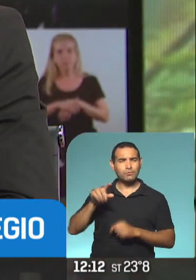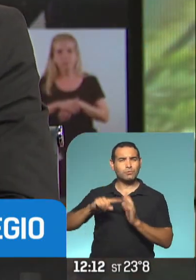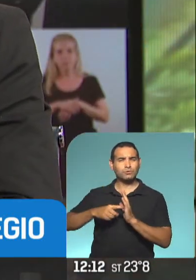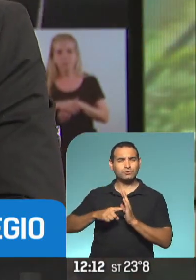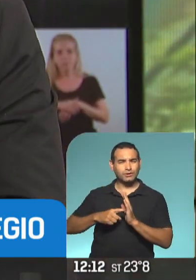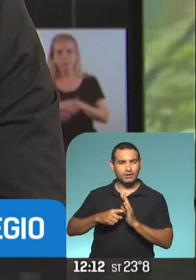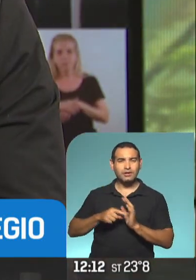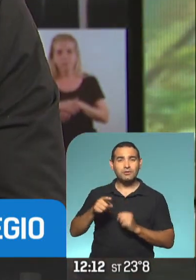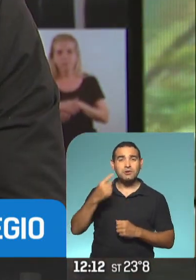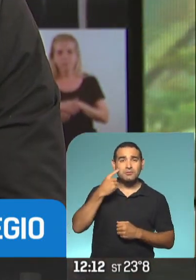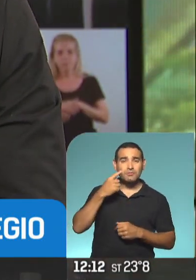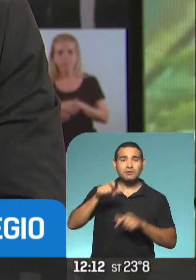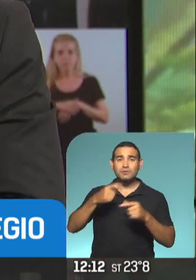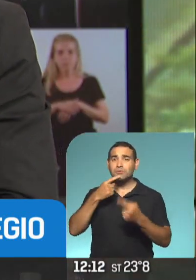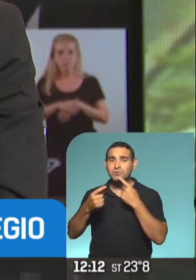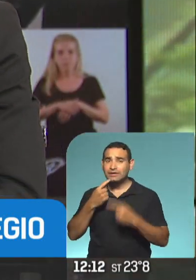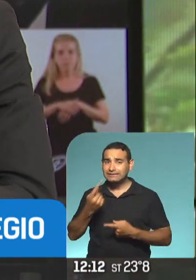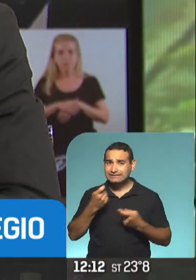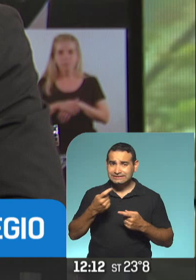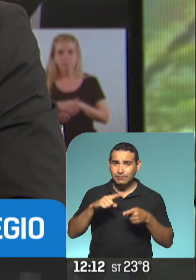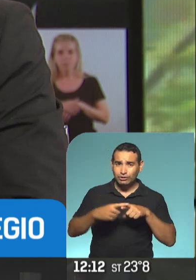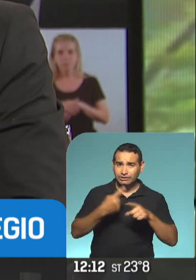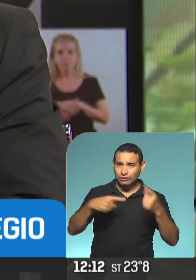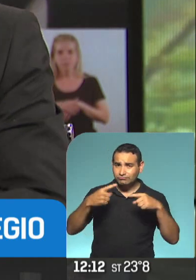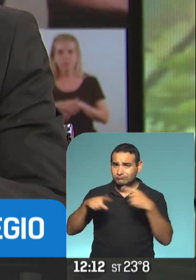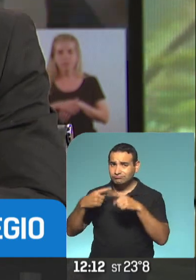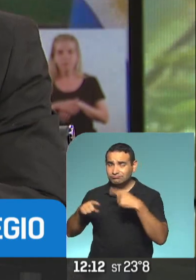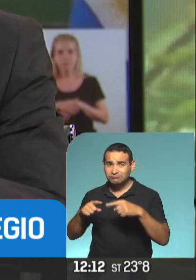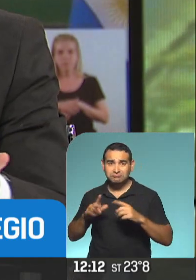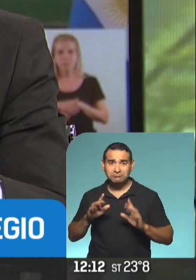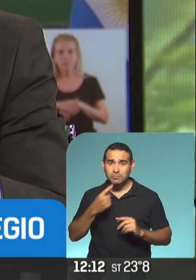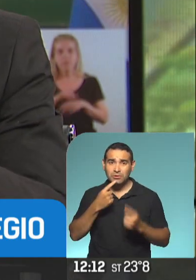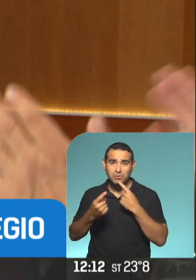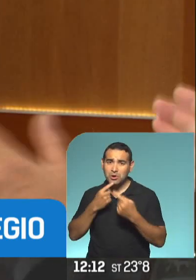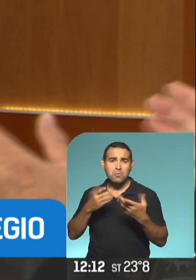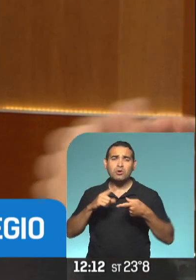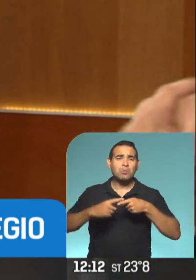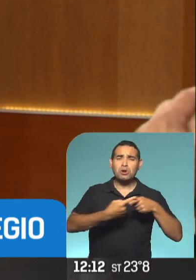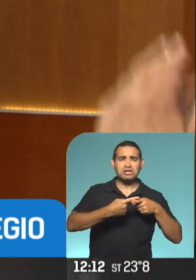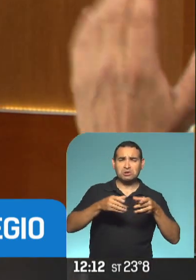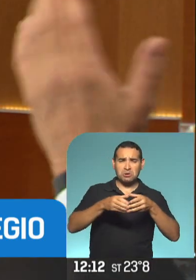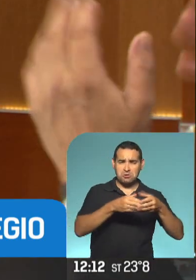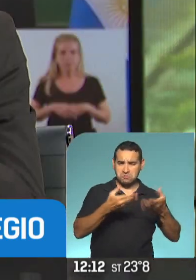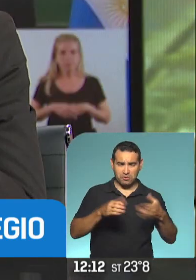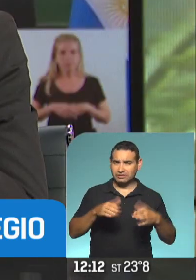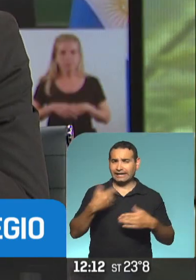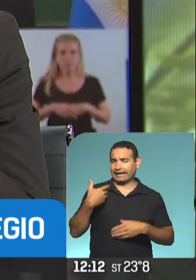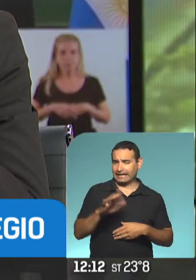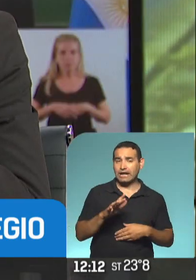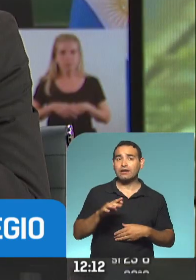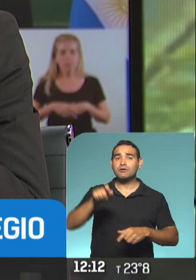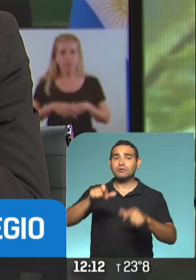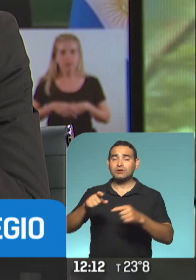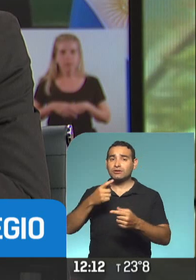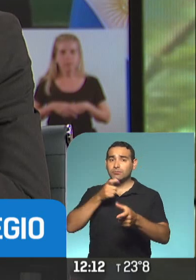¿usted cree que necesitamos una renovación general de la clase política? Más allá del partido, sin hacer en general, y